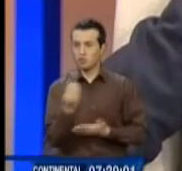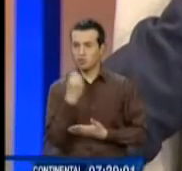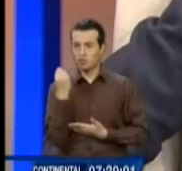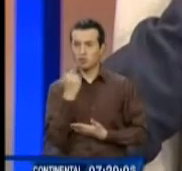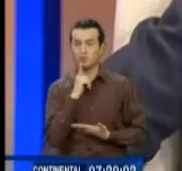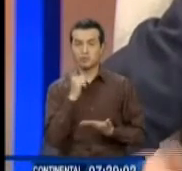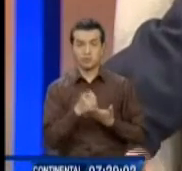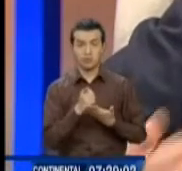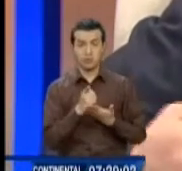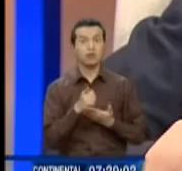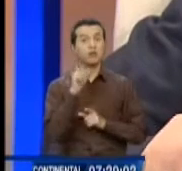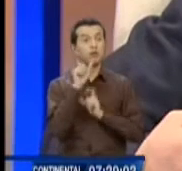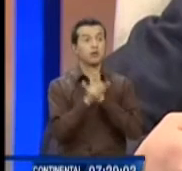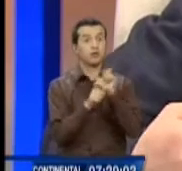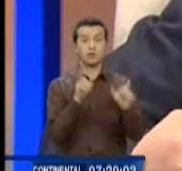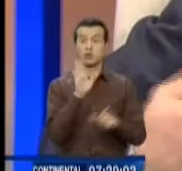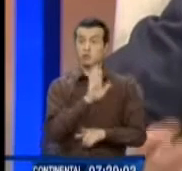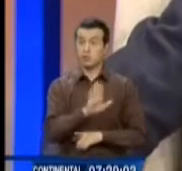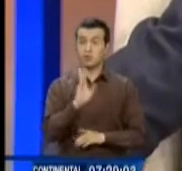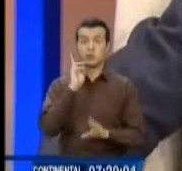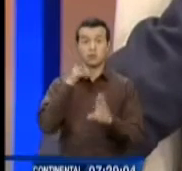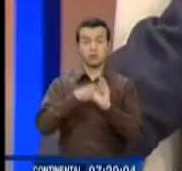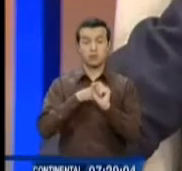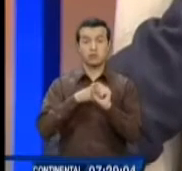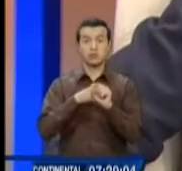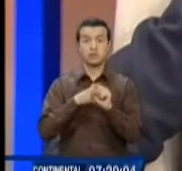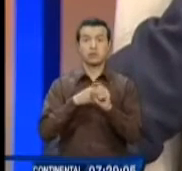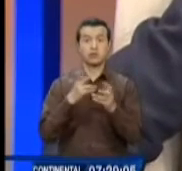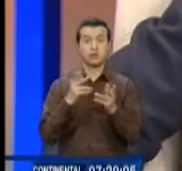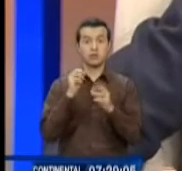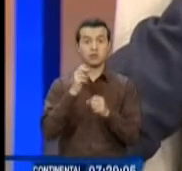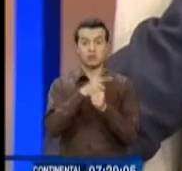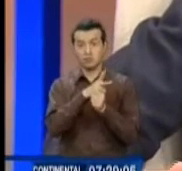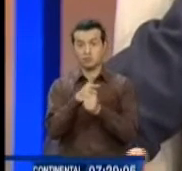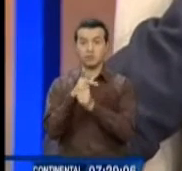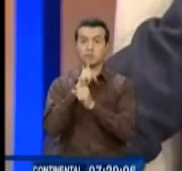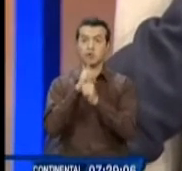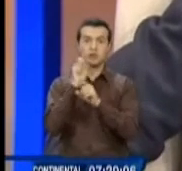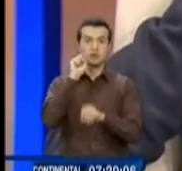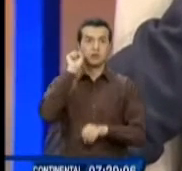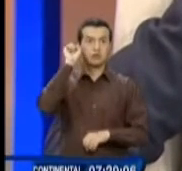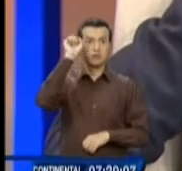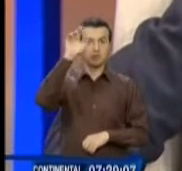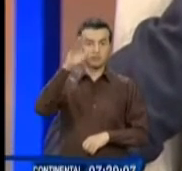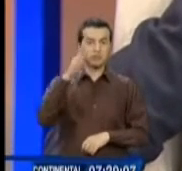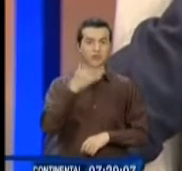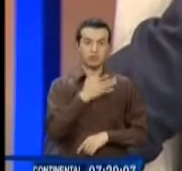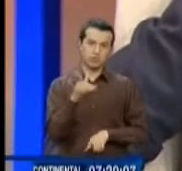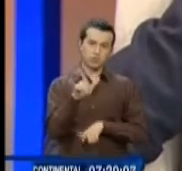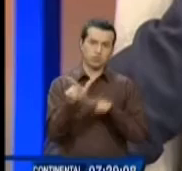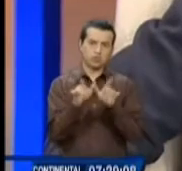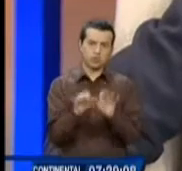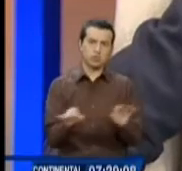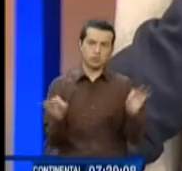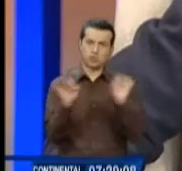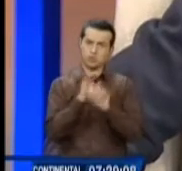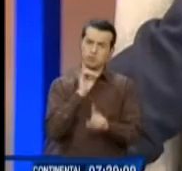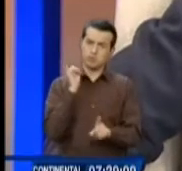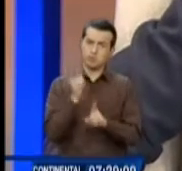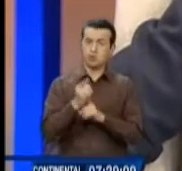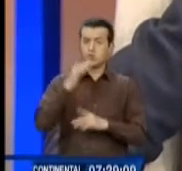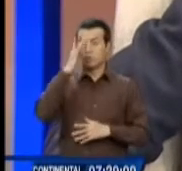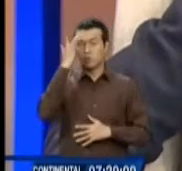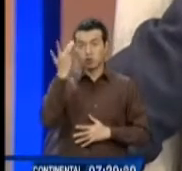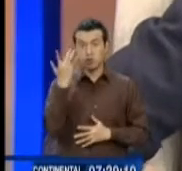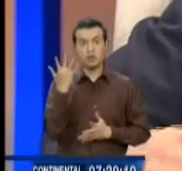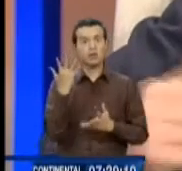participan y con las personas que participan de la proyección, ¿no? Si bien las salas de cine para nosotros es una plataforma importante, porque de